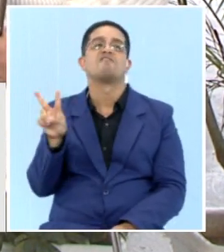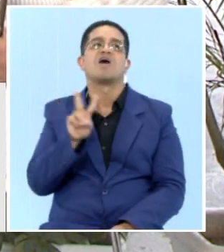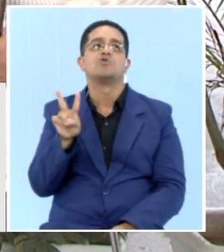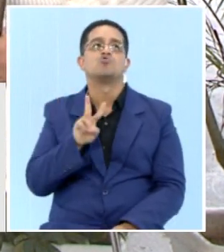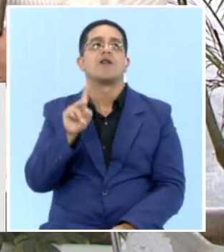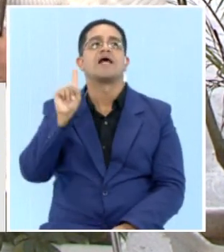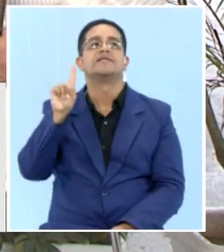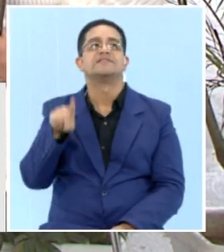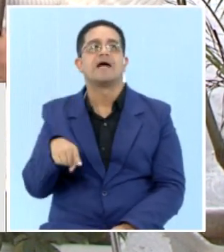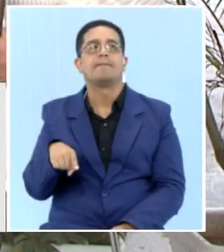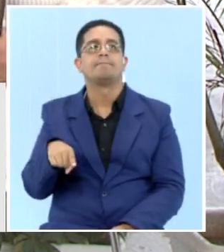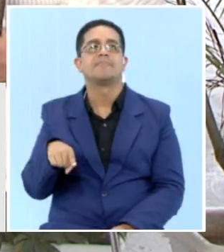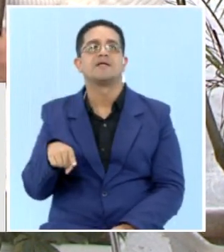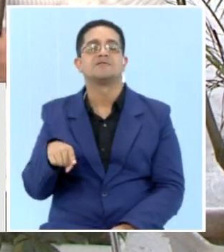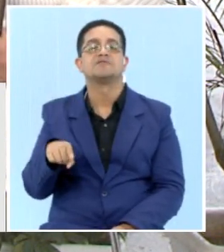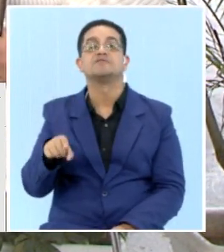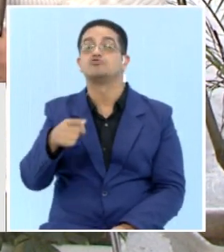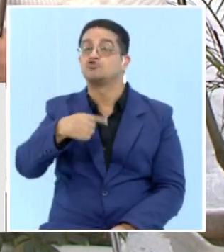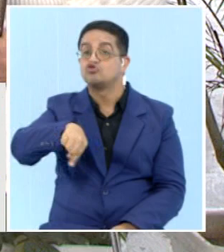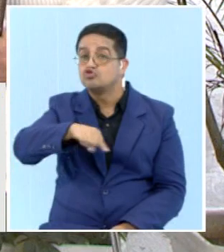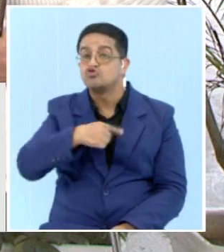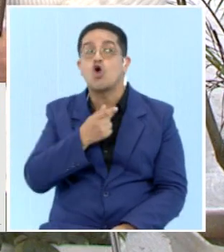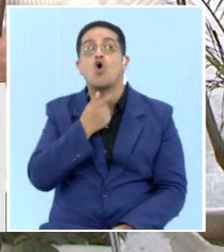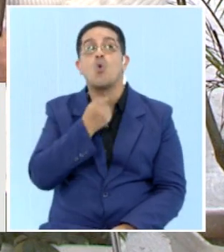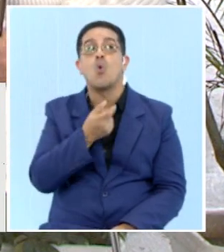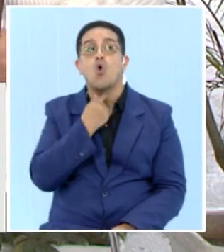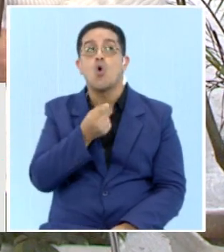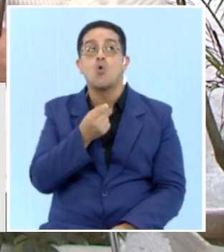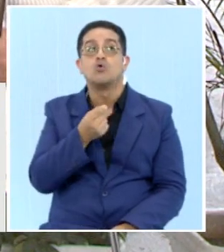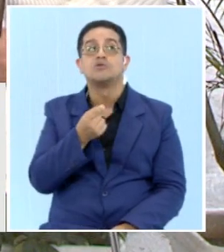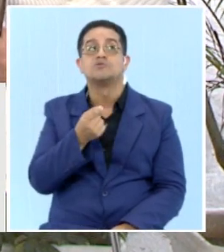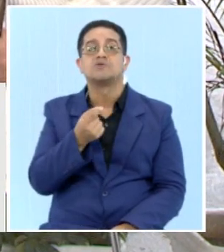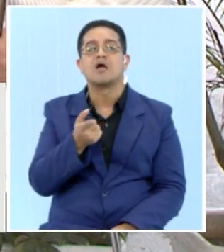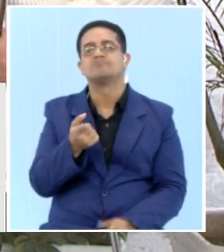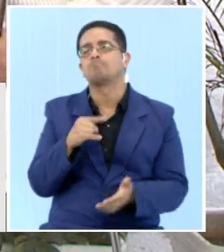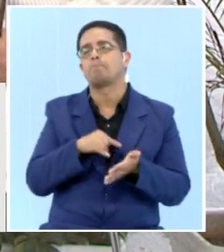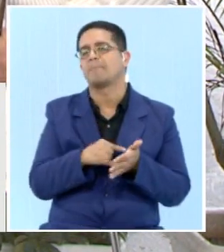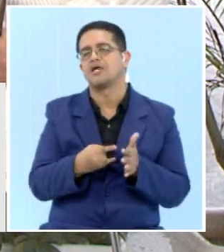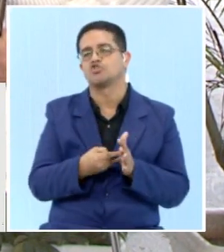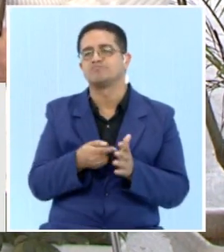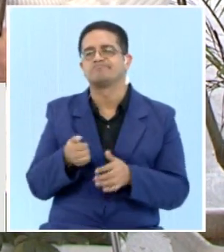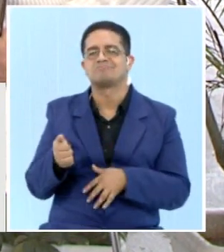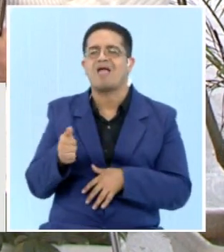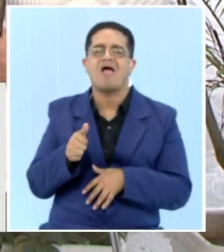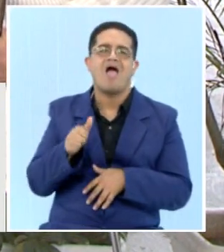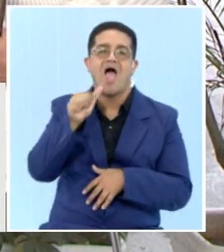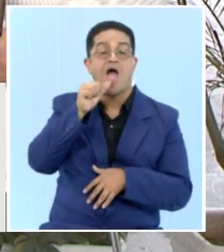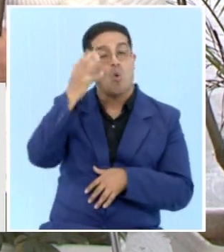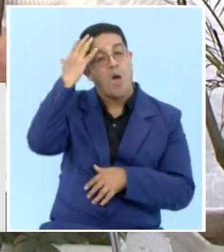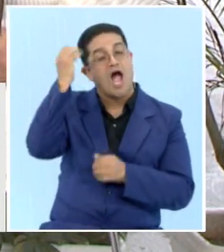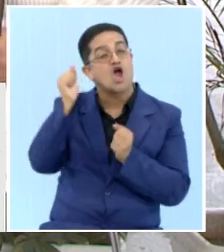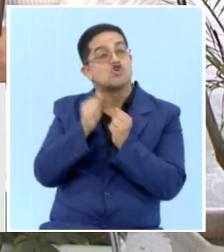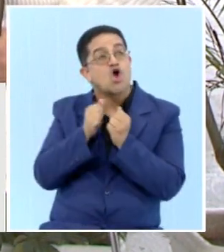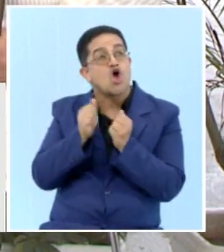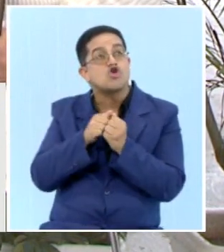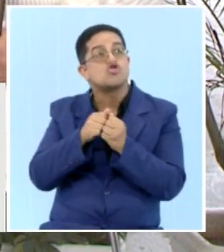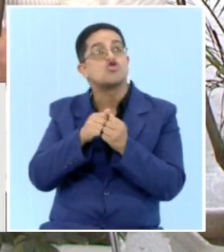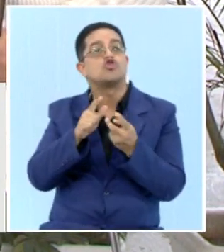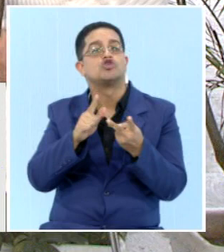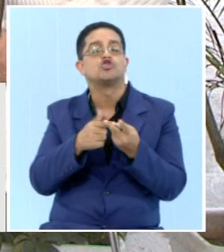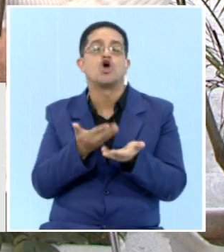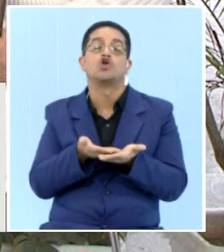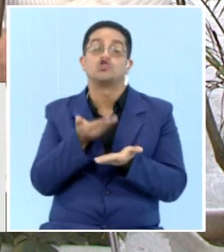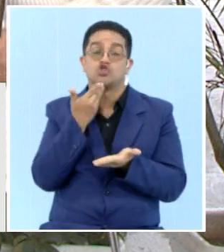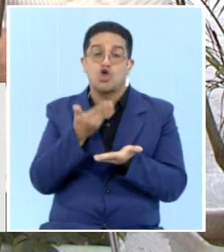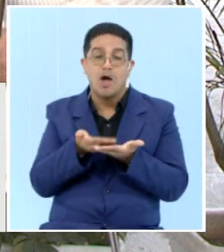somos asiduos a utilizar, por ejemplo, métodos como el agua de coco, diferentes jugos, sopa de pata